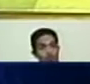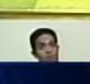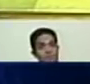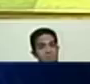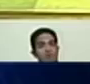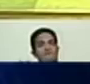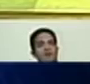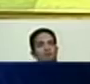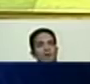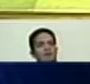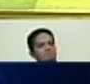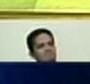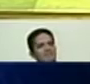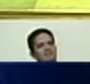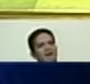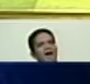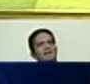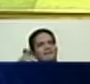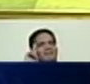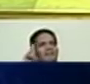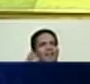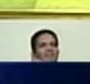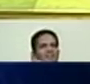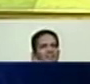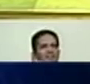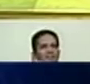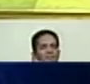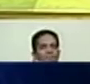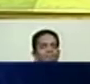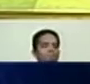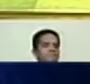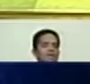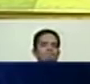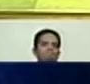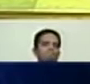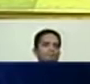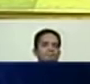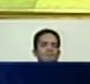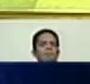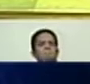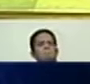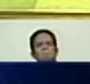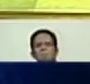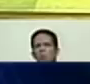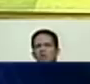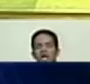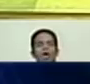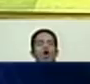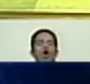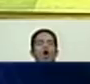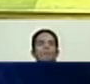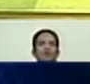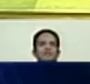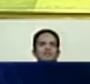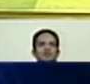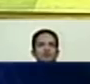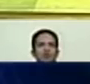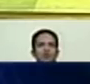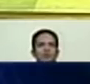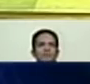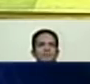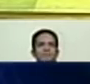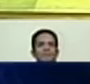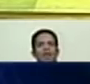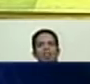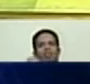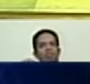ya ocurrió en República Dominicana, lamentablemente sin éxito porque la oposición venezolana luego renegó